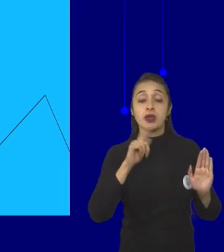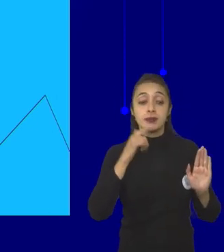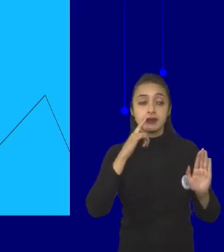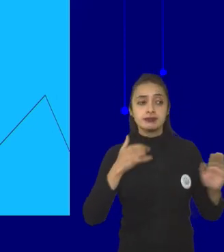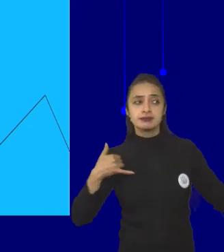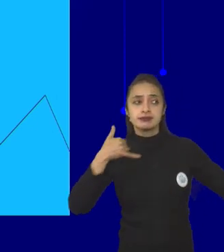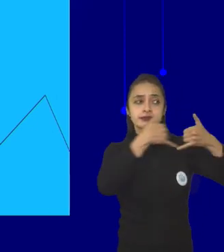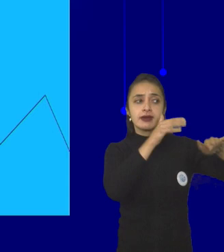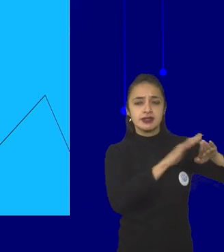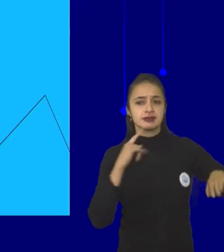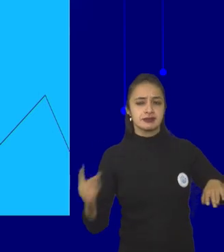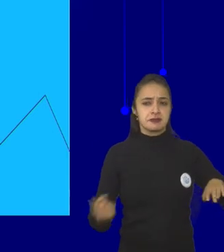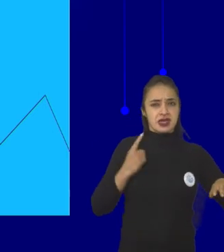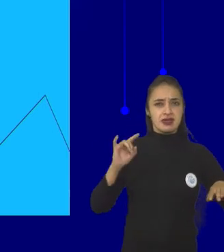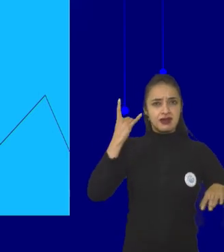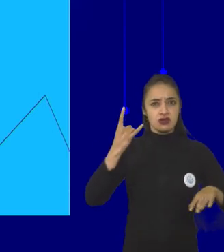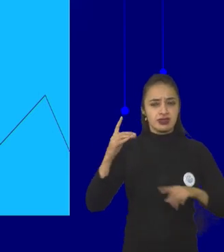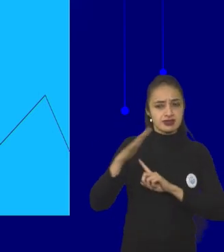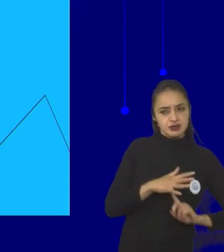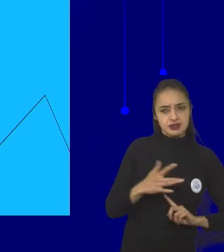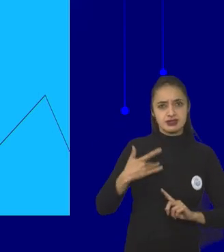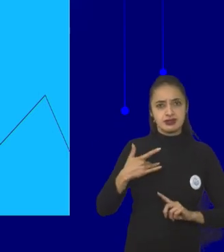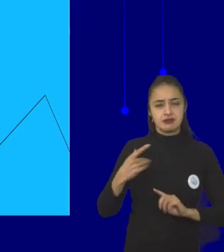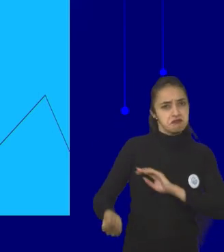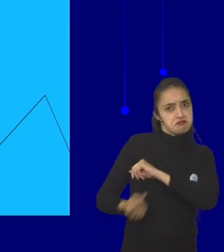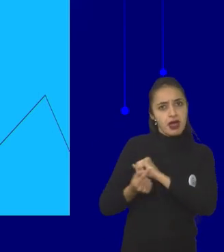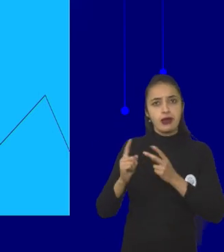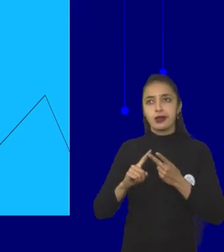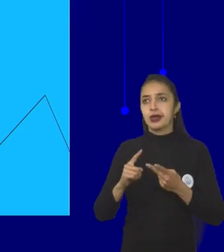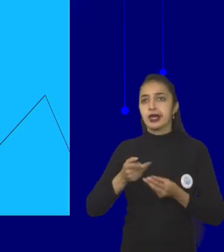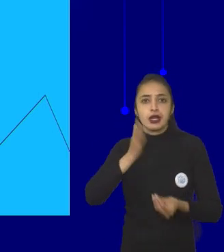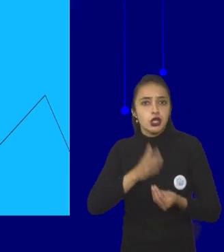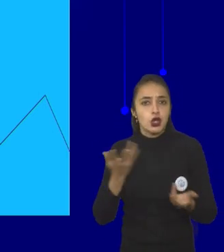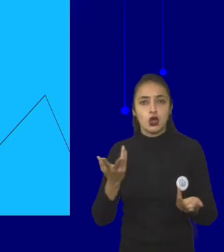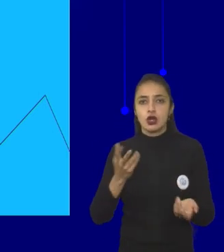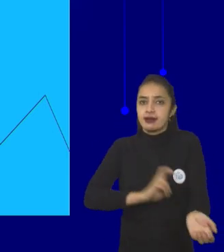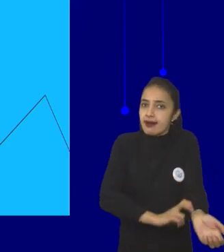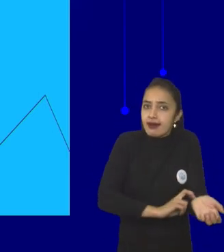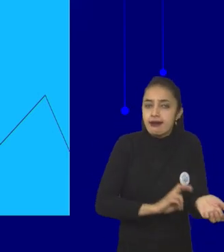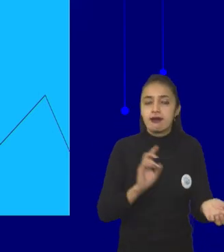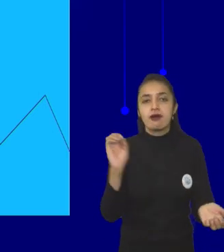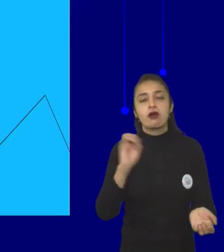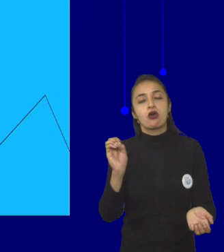esa discriminación de cualquier estilo, de religión, de raza, de